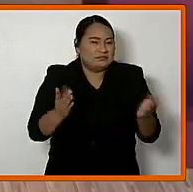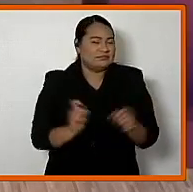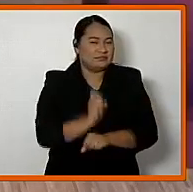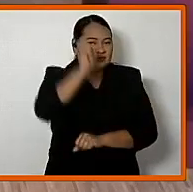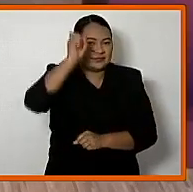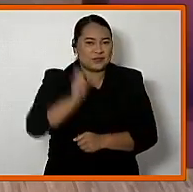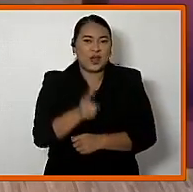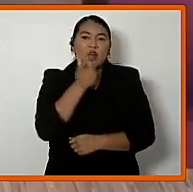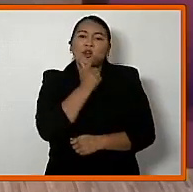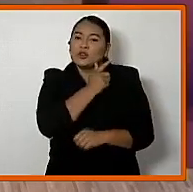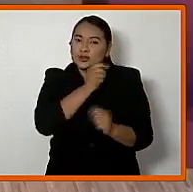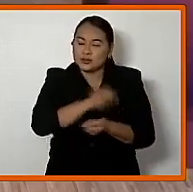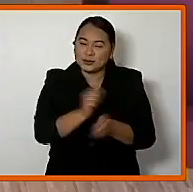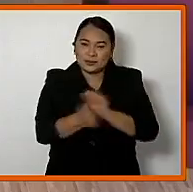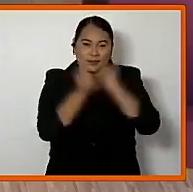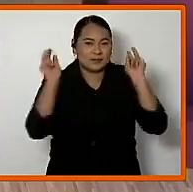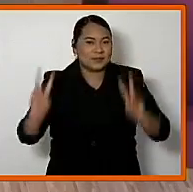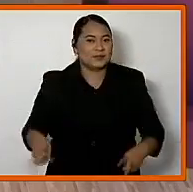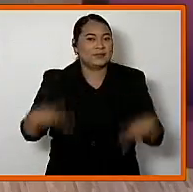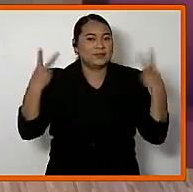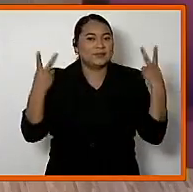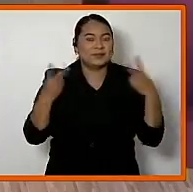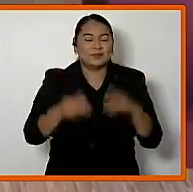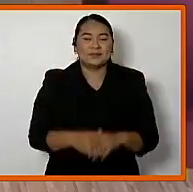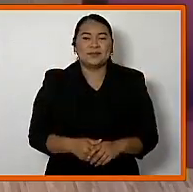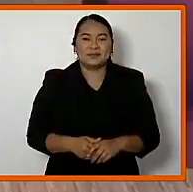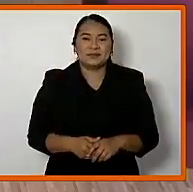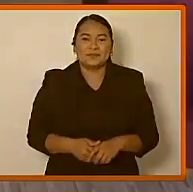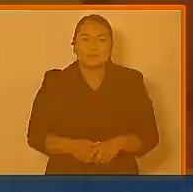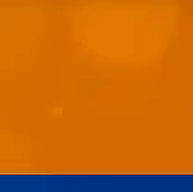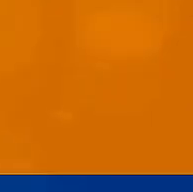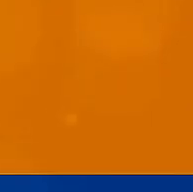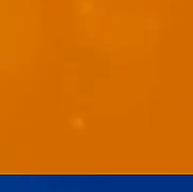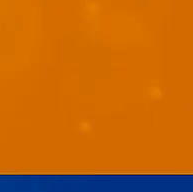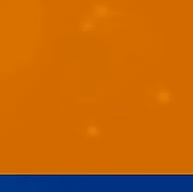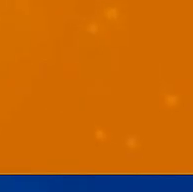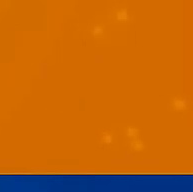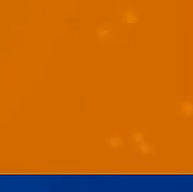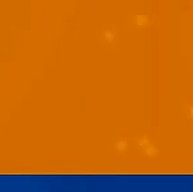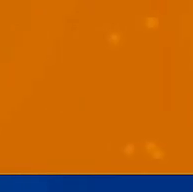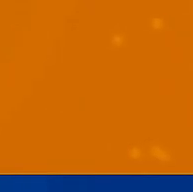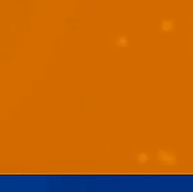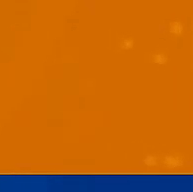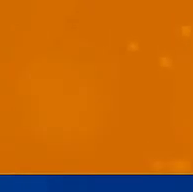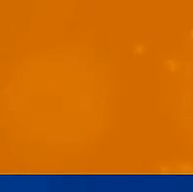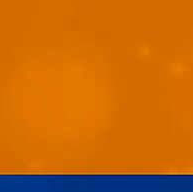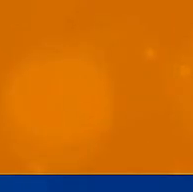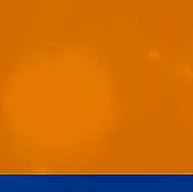ganar? Loto te cambia la vida. ¡Ay, qué bonito!